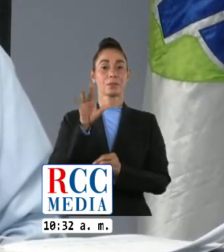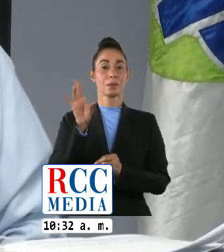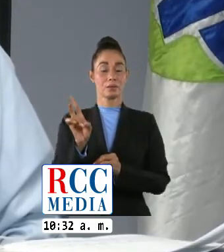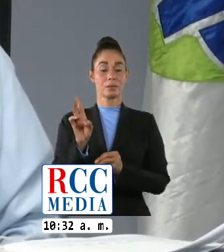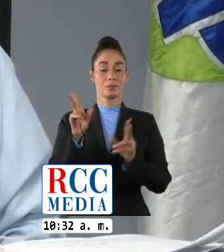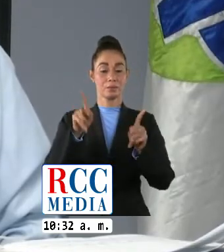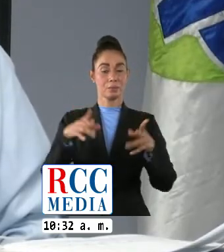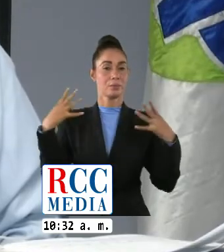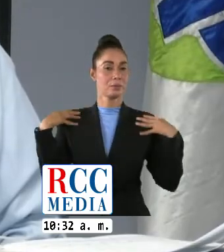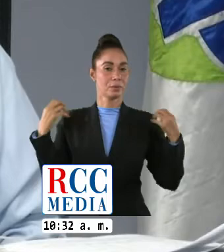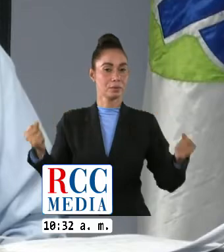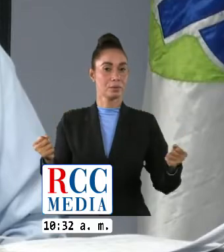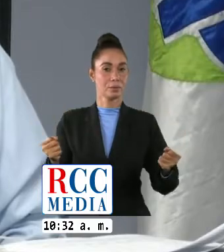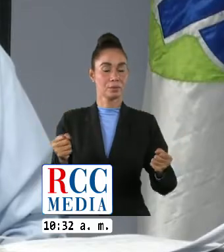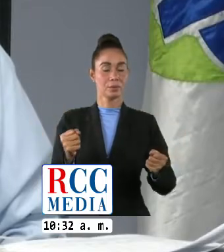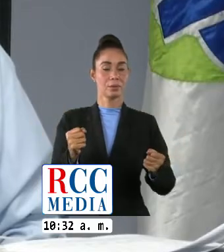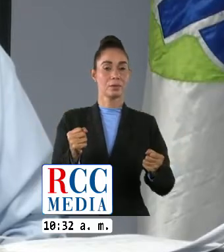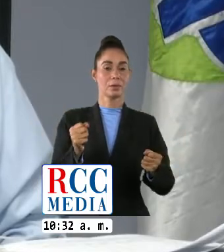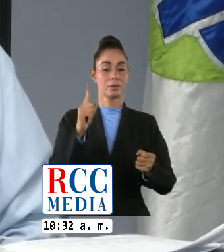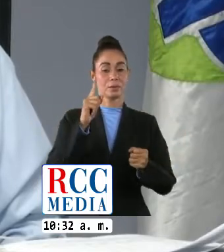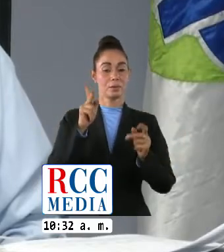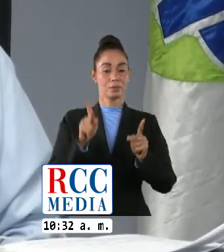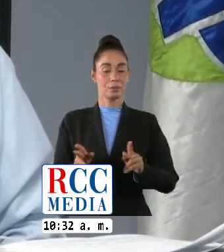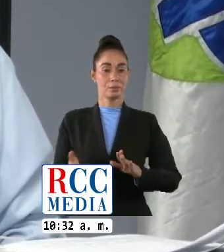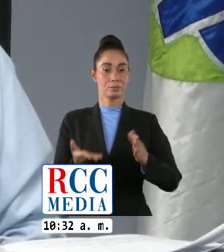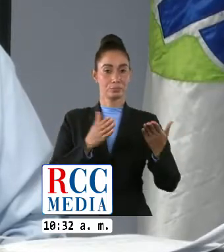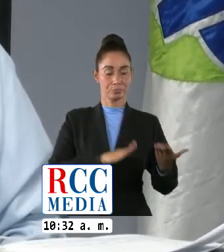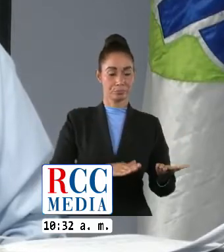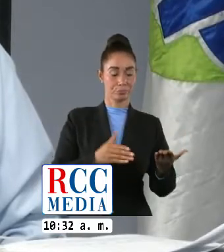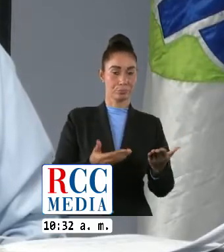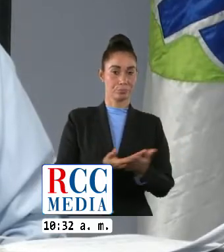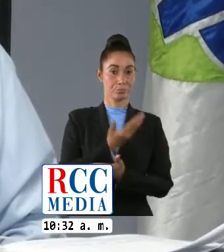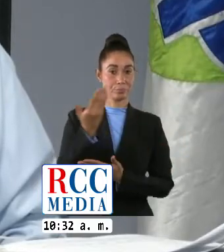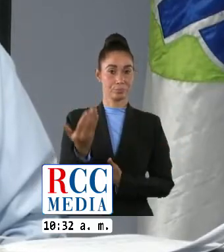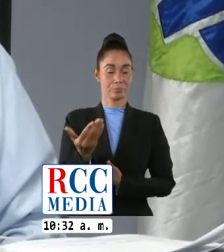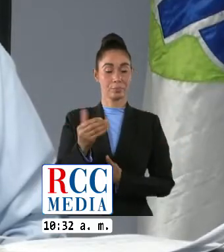637 recuperados, un fallecido